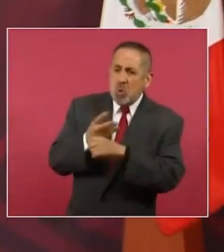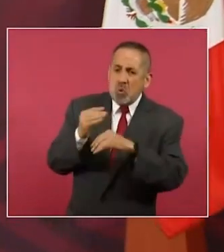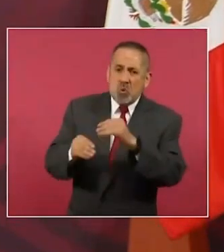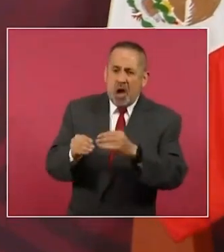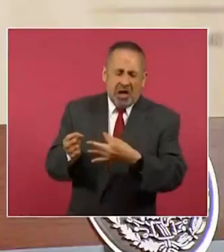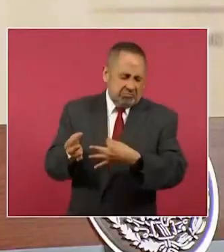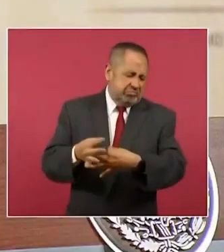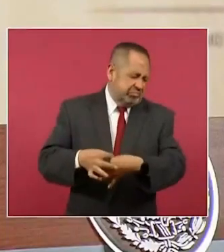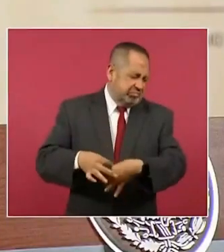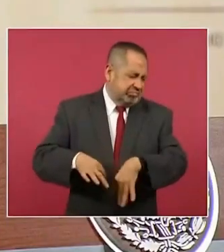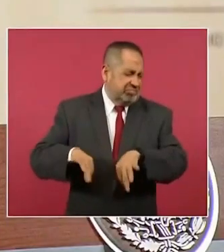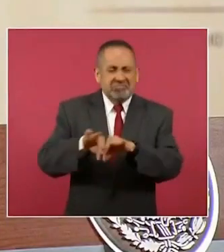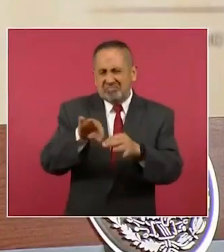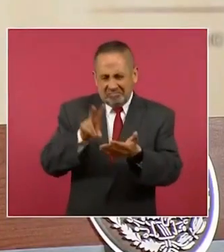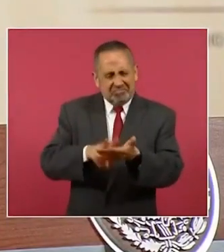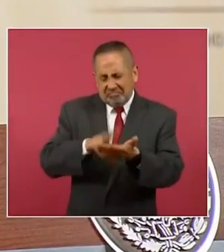importantísima